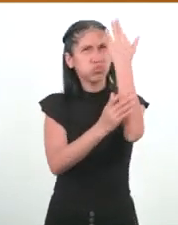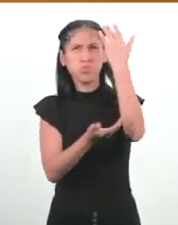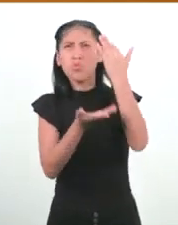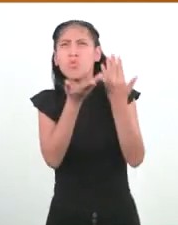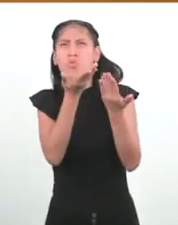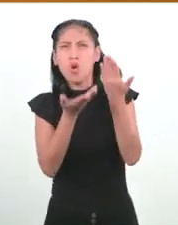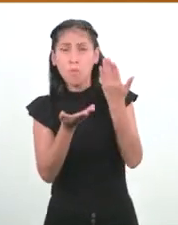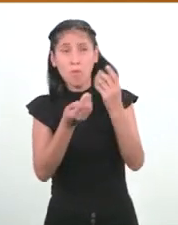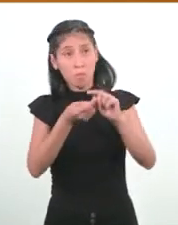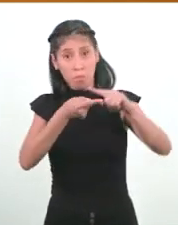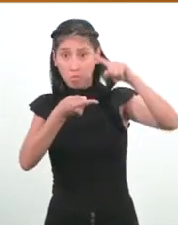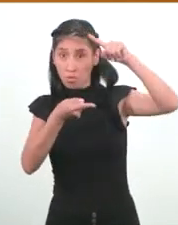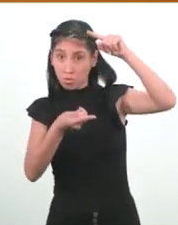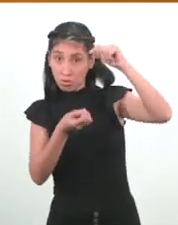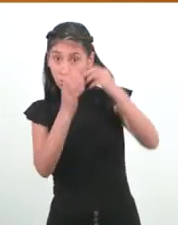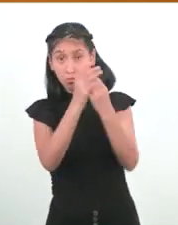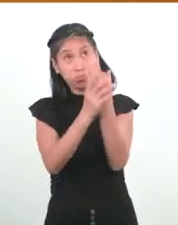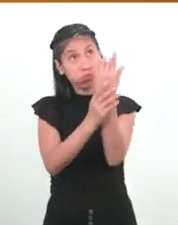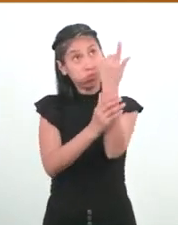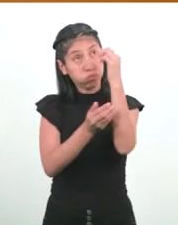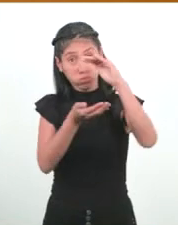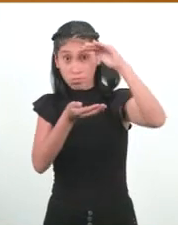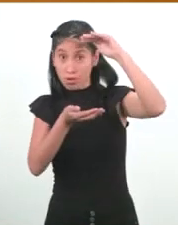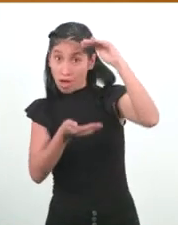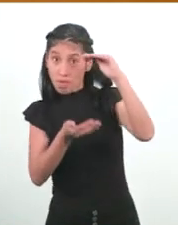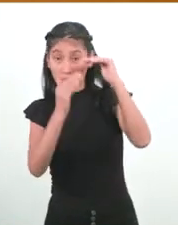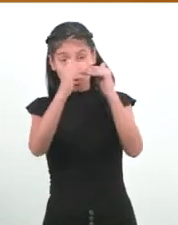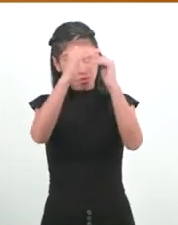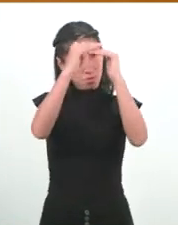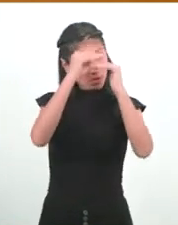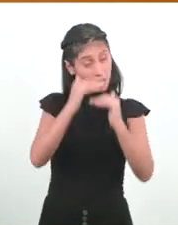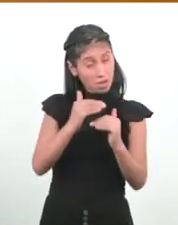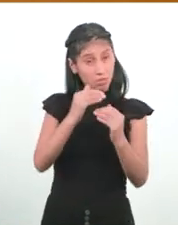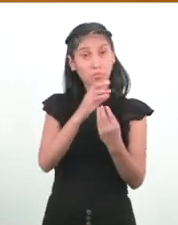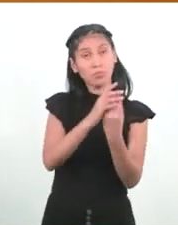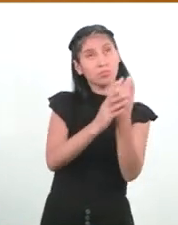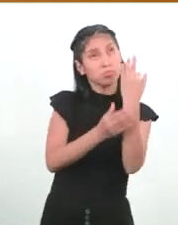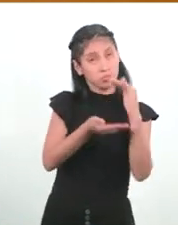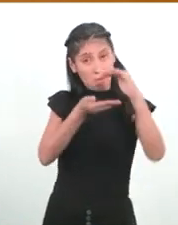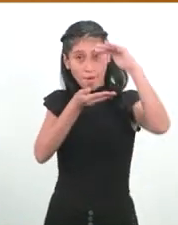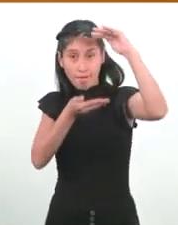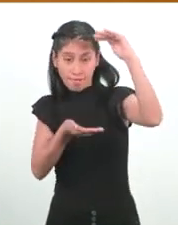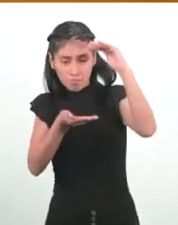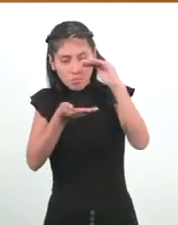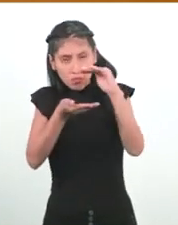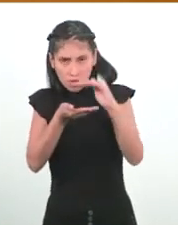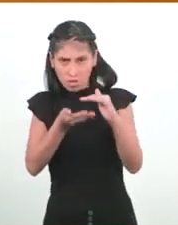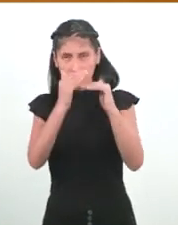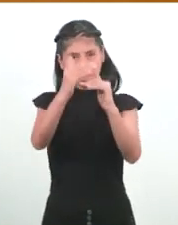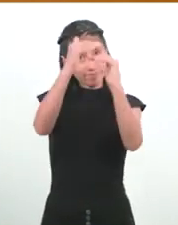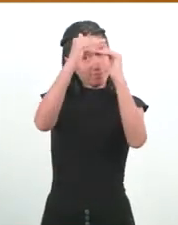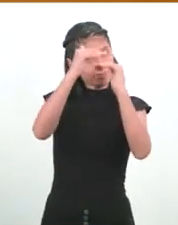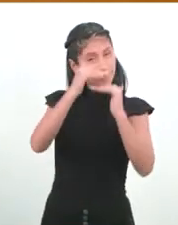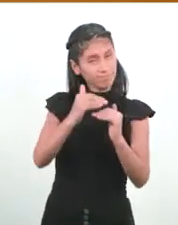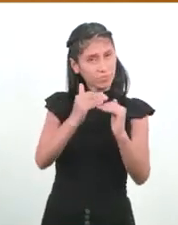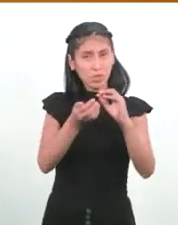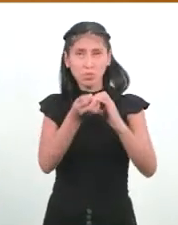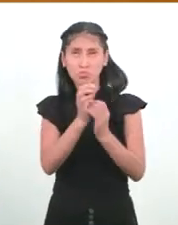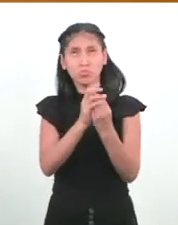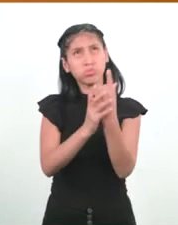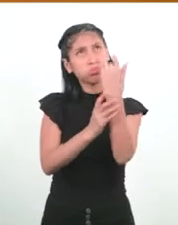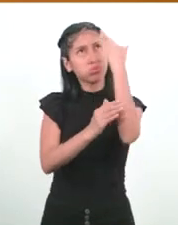A, grande. Opción B, grande y pequeña. Opción C,